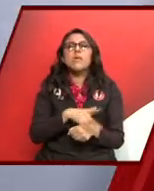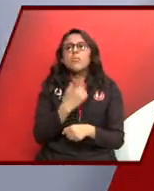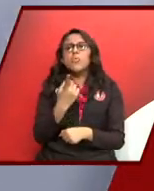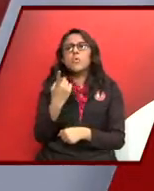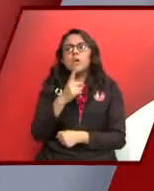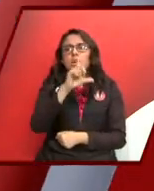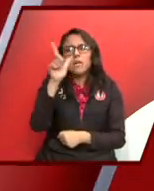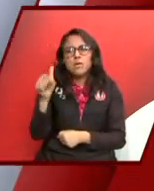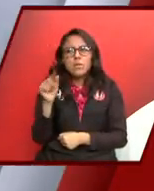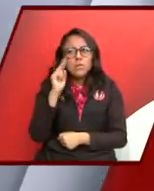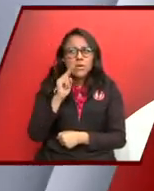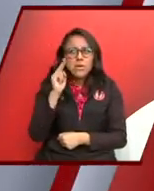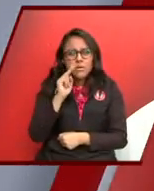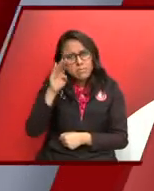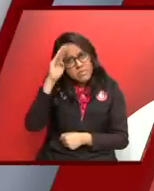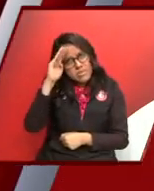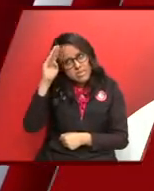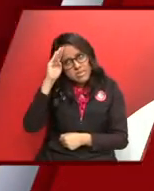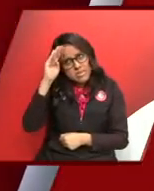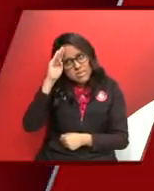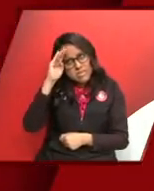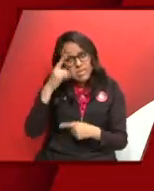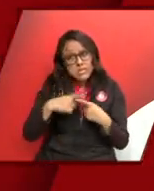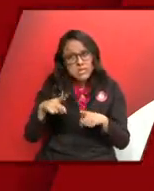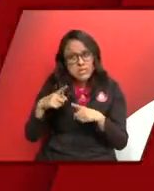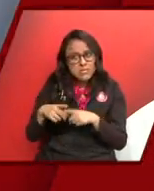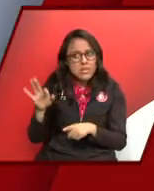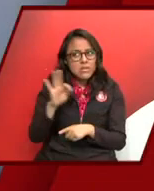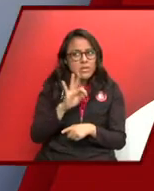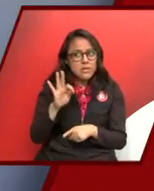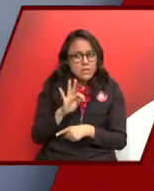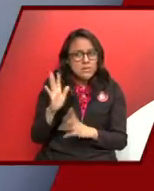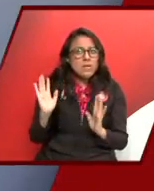bueno, después de analizar las probables